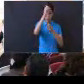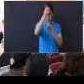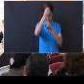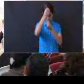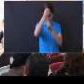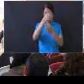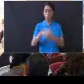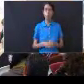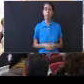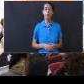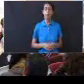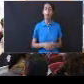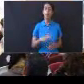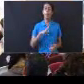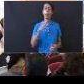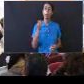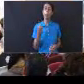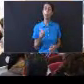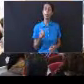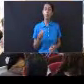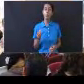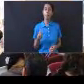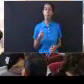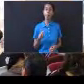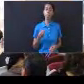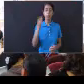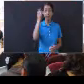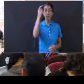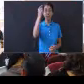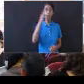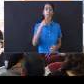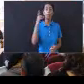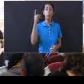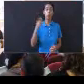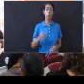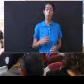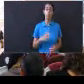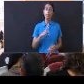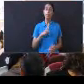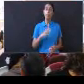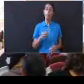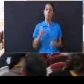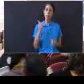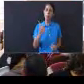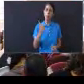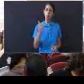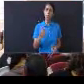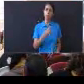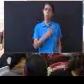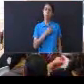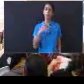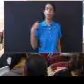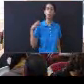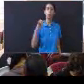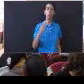nosotros. Y que el Rey tiene buenos deseos para nosotros. Amén. Démosle un aplauso bien fuerte.